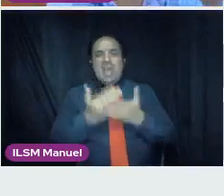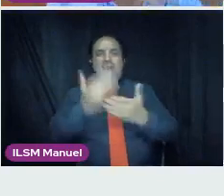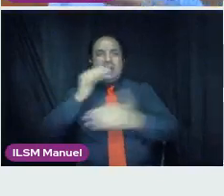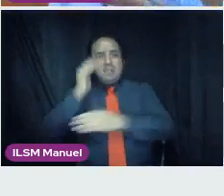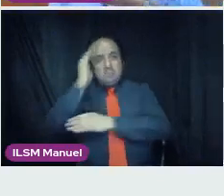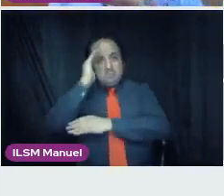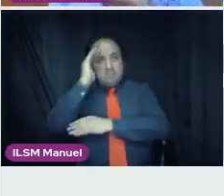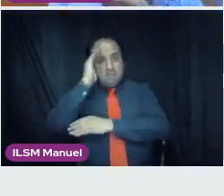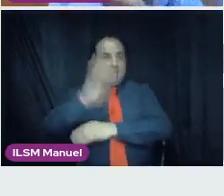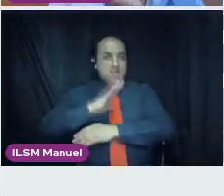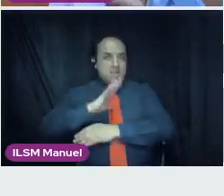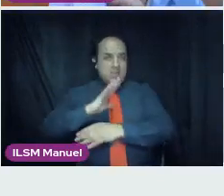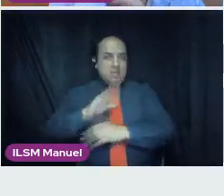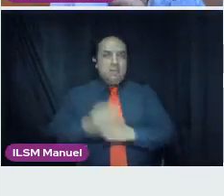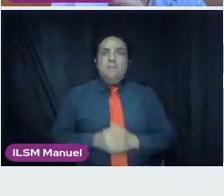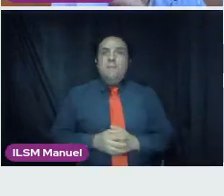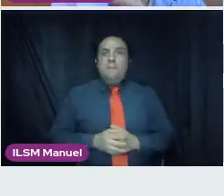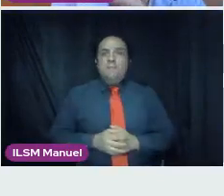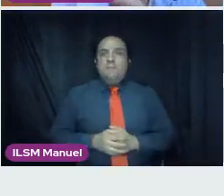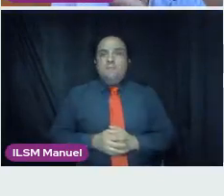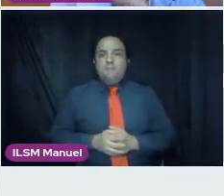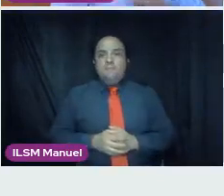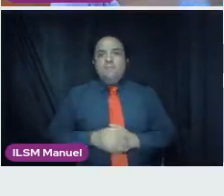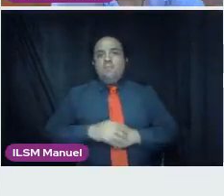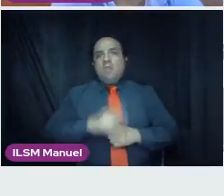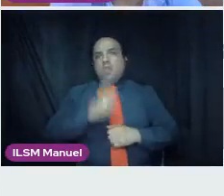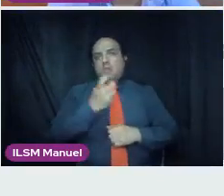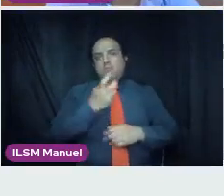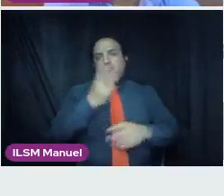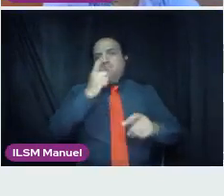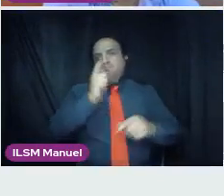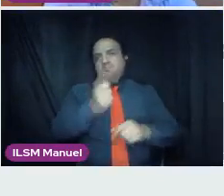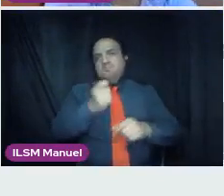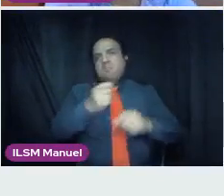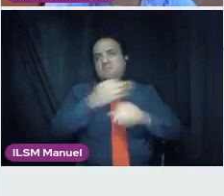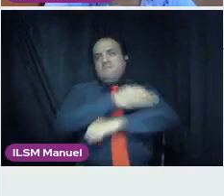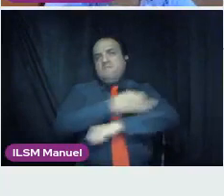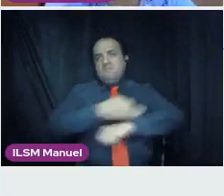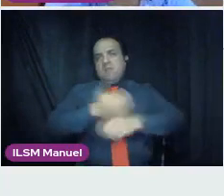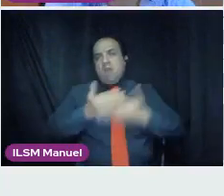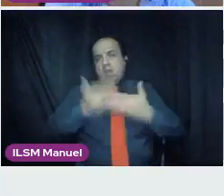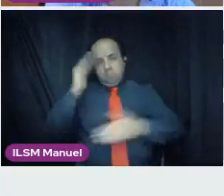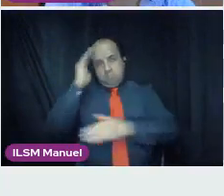que había en el pasado sobre qué es una familia.